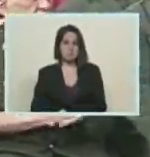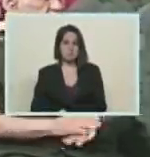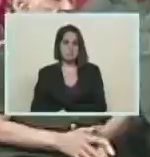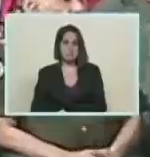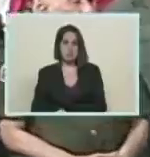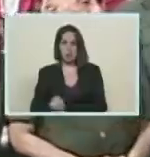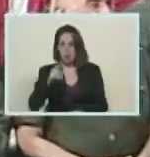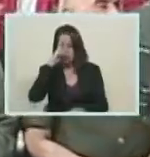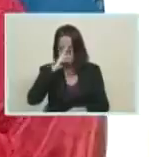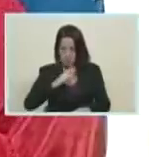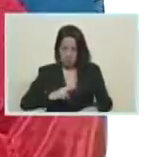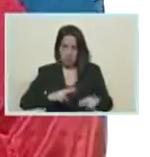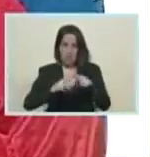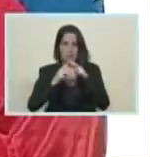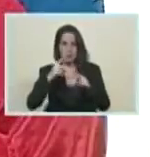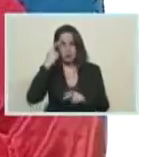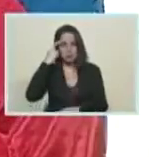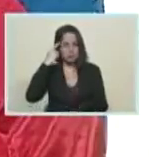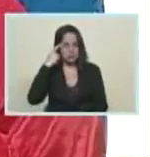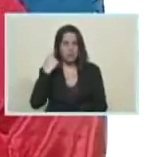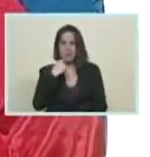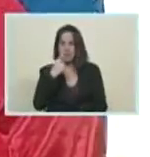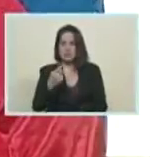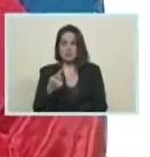Con humildad, porque él no sale a decirlo nunca.